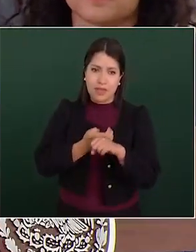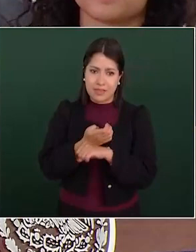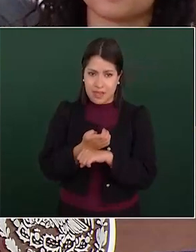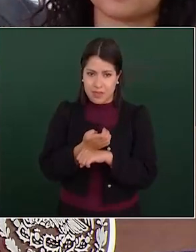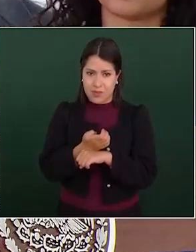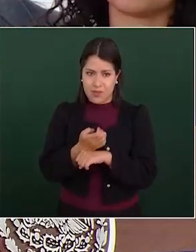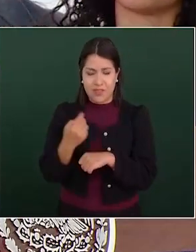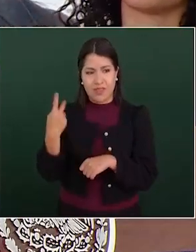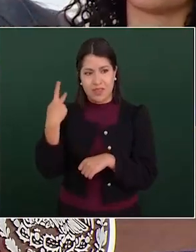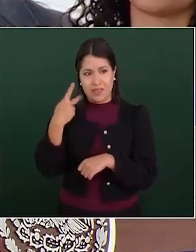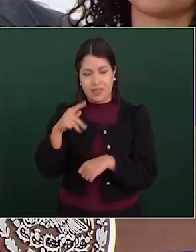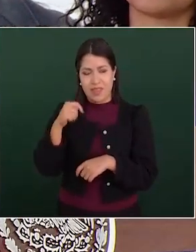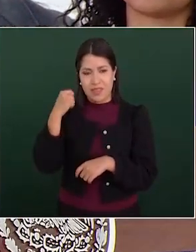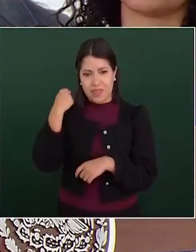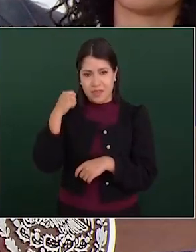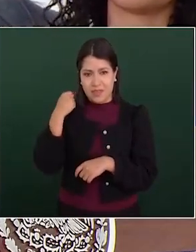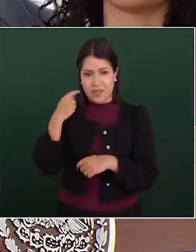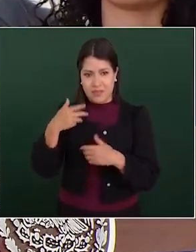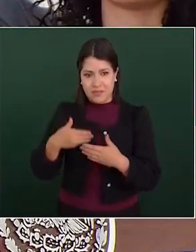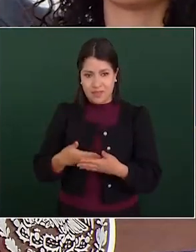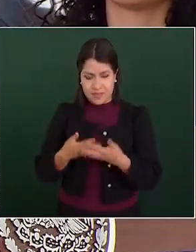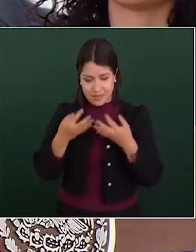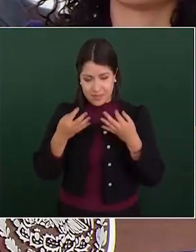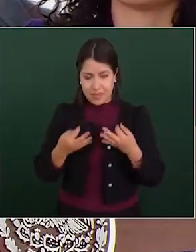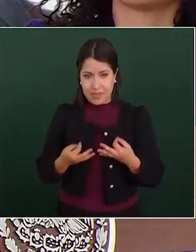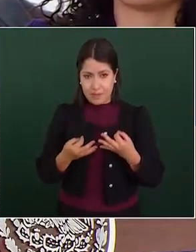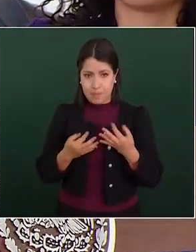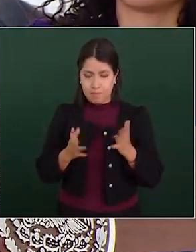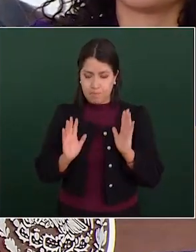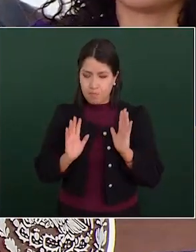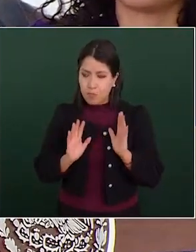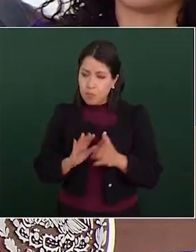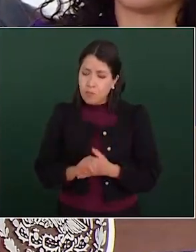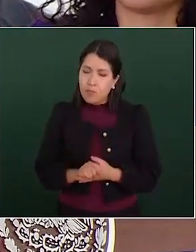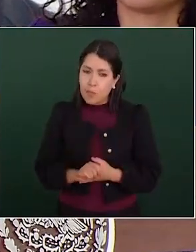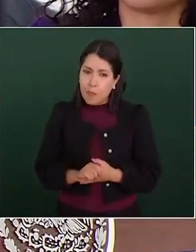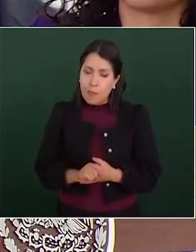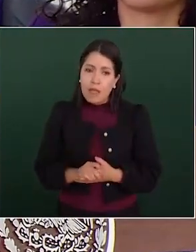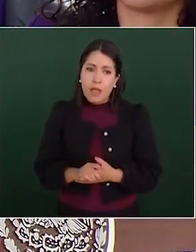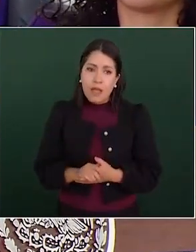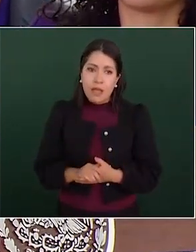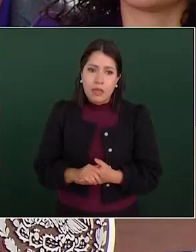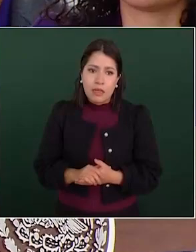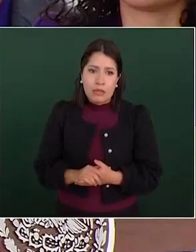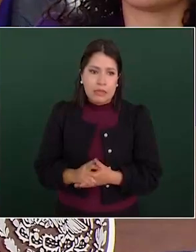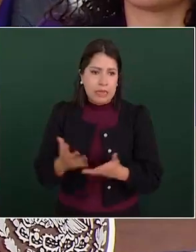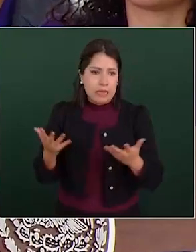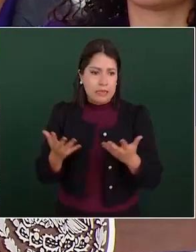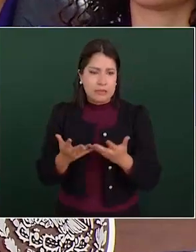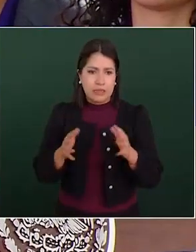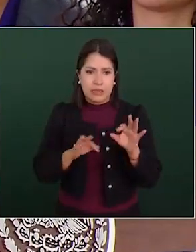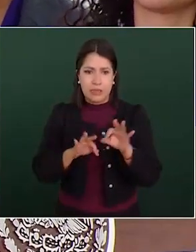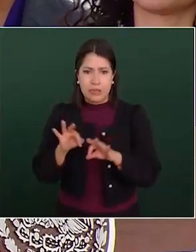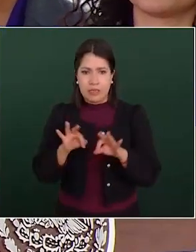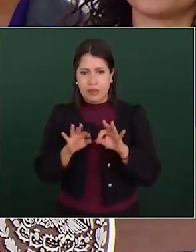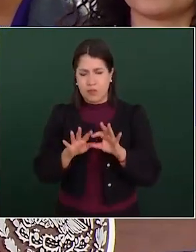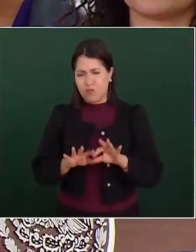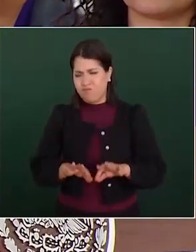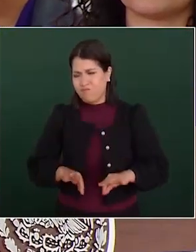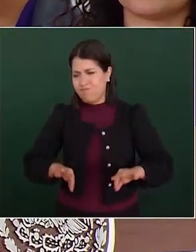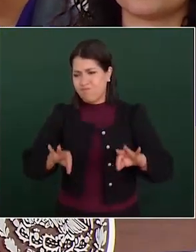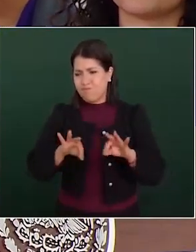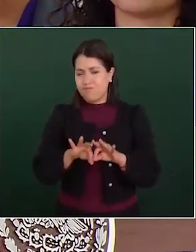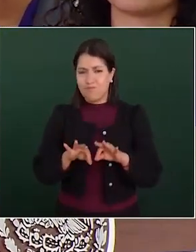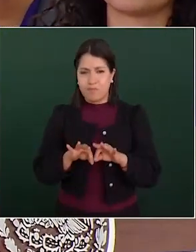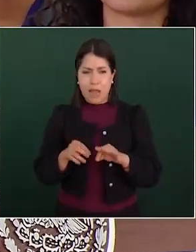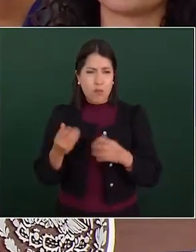tierra natal, y lo que hizo fue excepcional. Hizo dos cosas, hizo muchas, pero